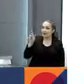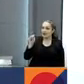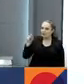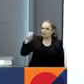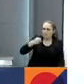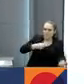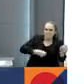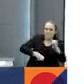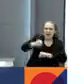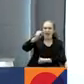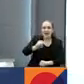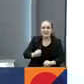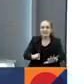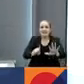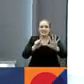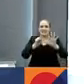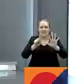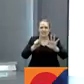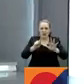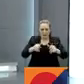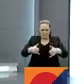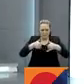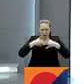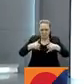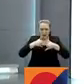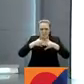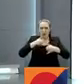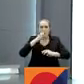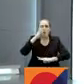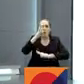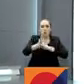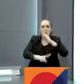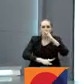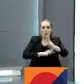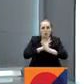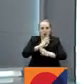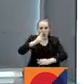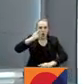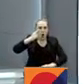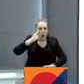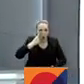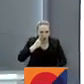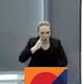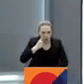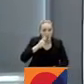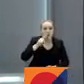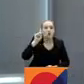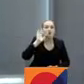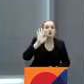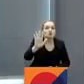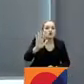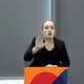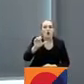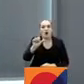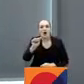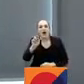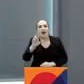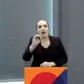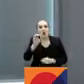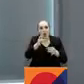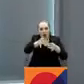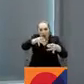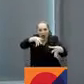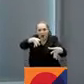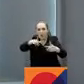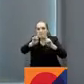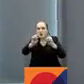6º título mundial en el tiro con arco, modalidad arco compuesto. Atención a eso, en la modalidad arco compuesto. En este tema se